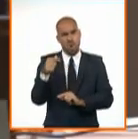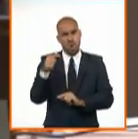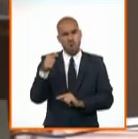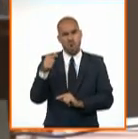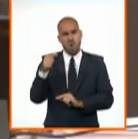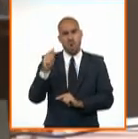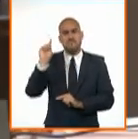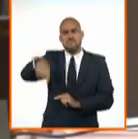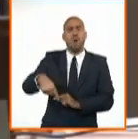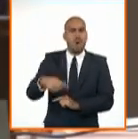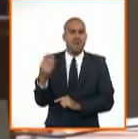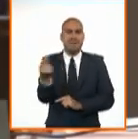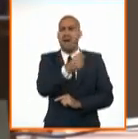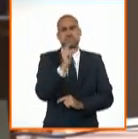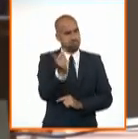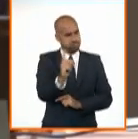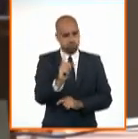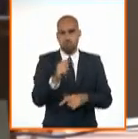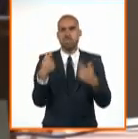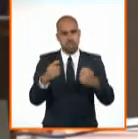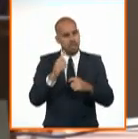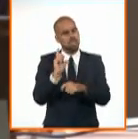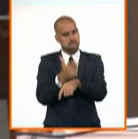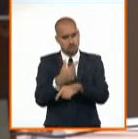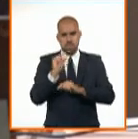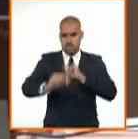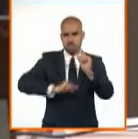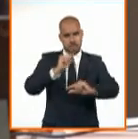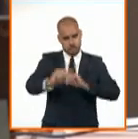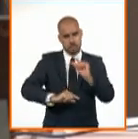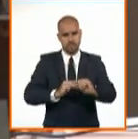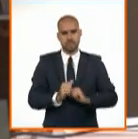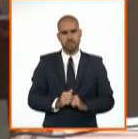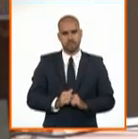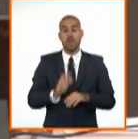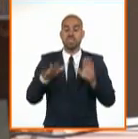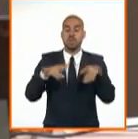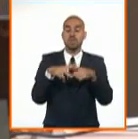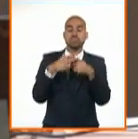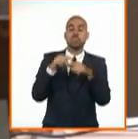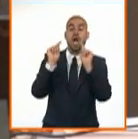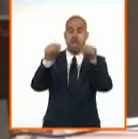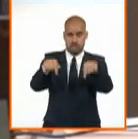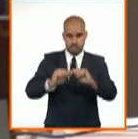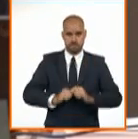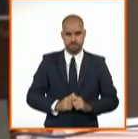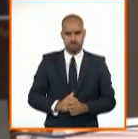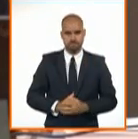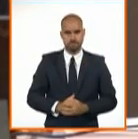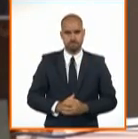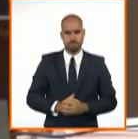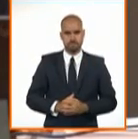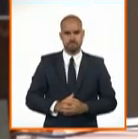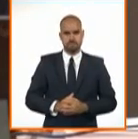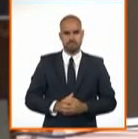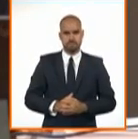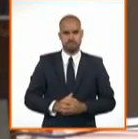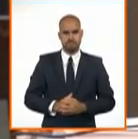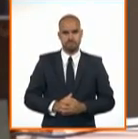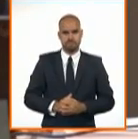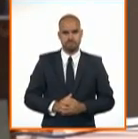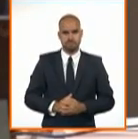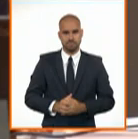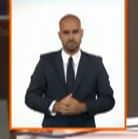y todo lo que se le debe al mantenimiento de estas plantas y aquí también se